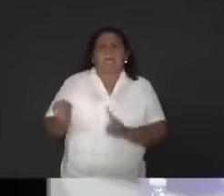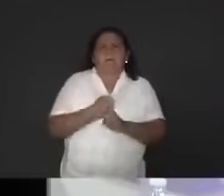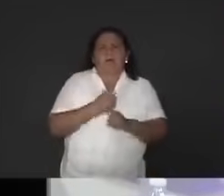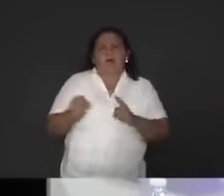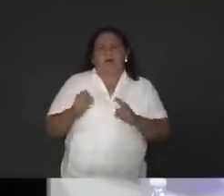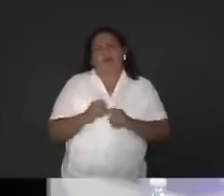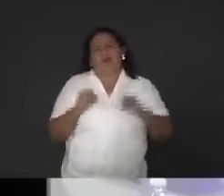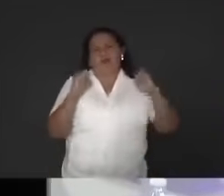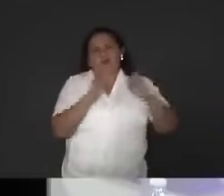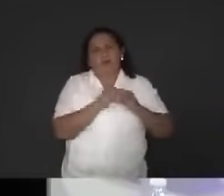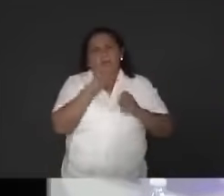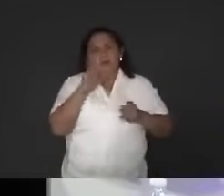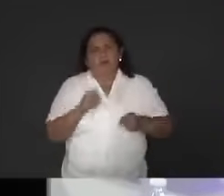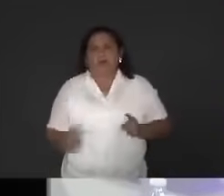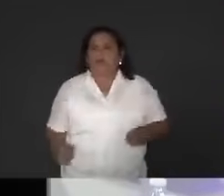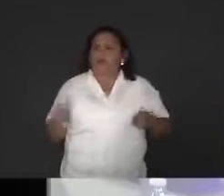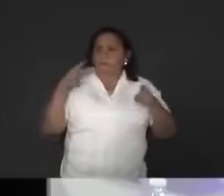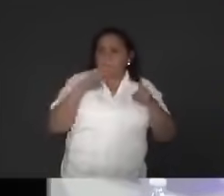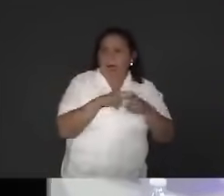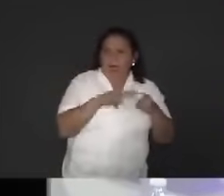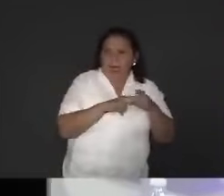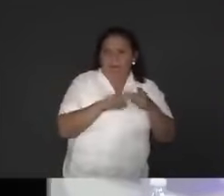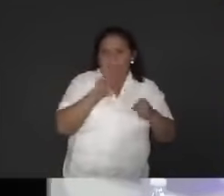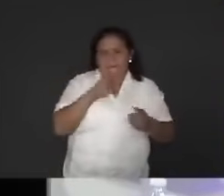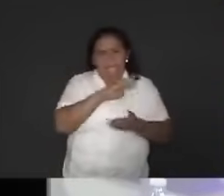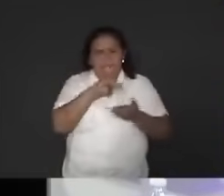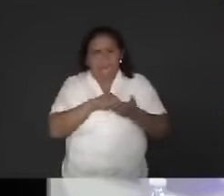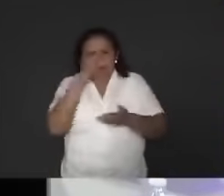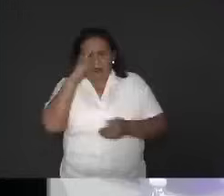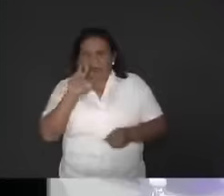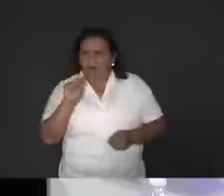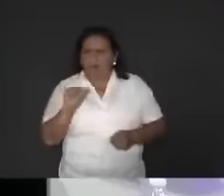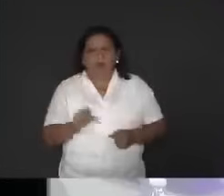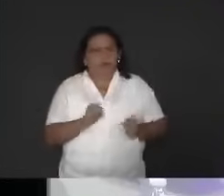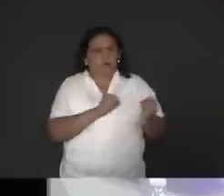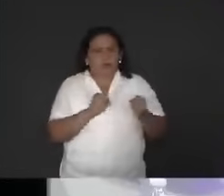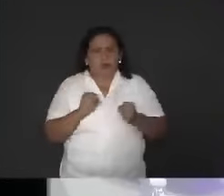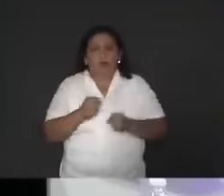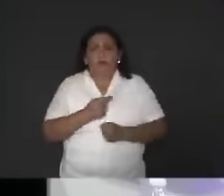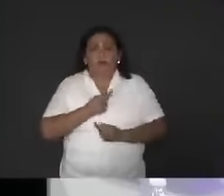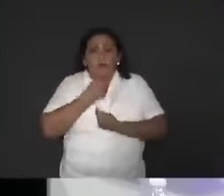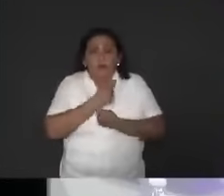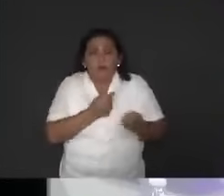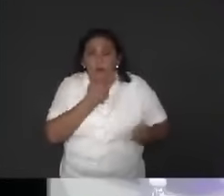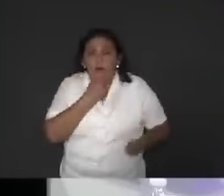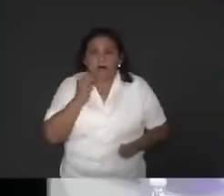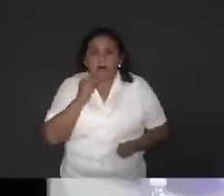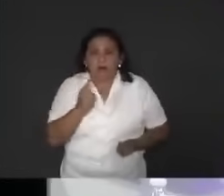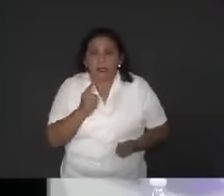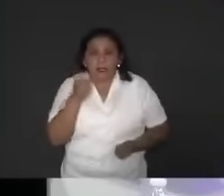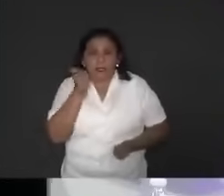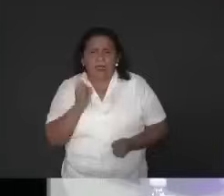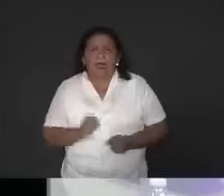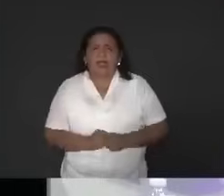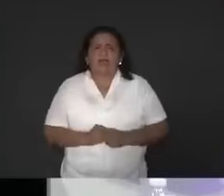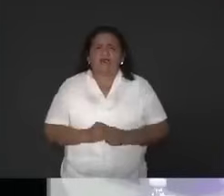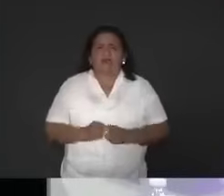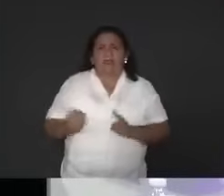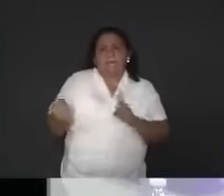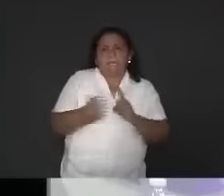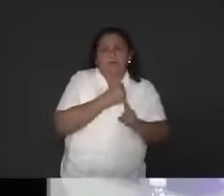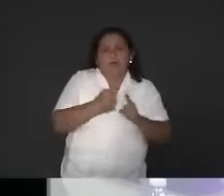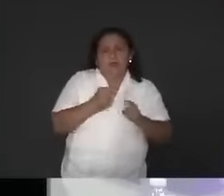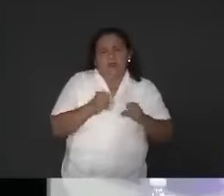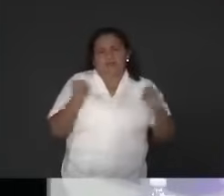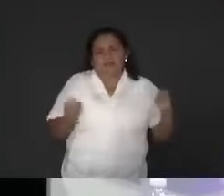en la que se encuentran los parques de Mérida, que son sumamente inseguros para las niñas y los niños. Eso es violencia institucional y